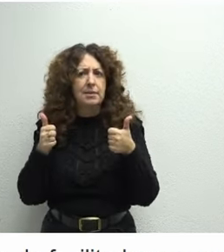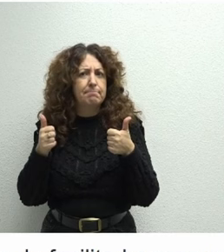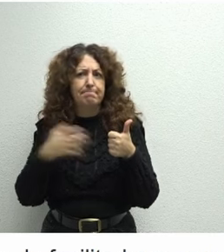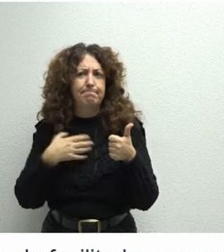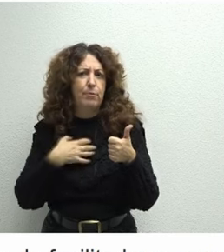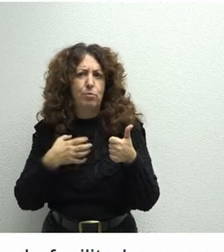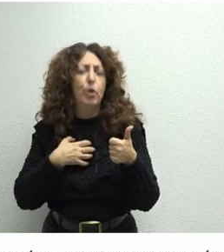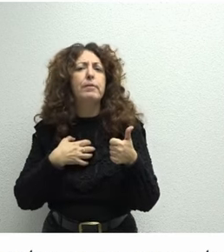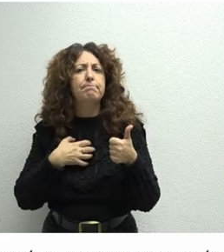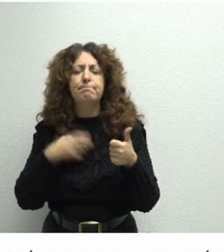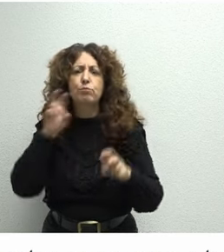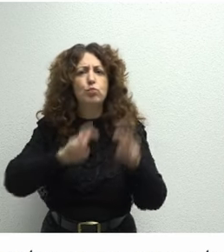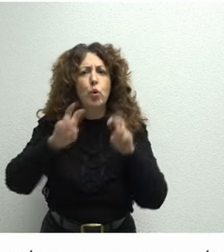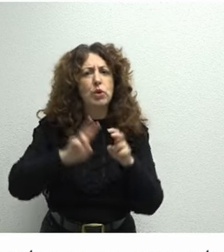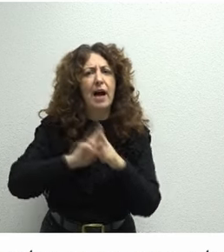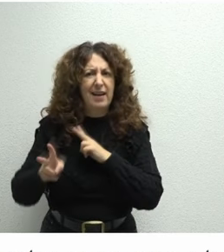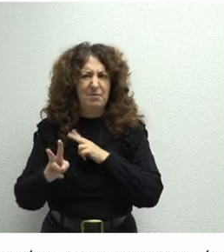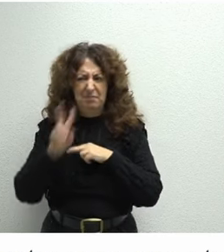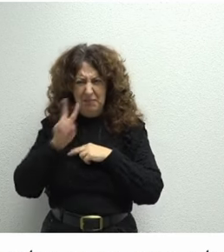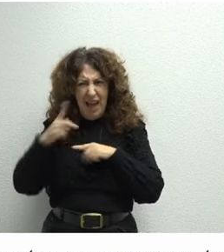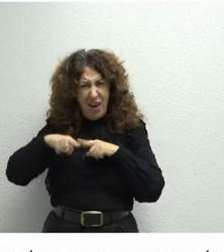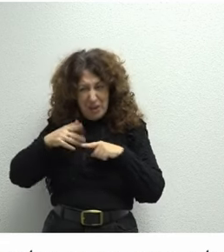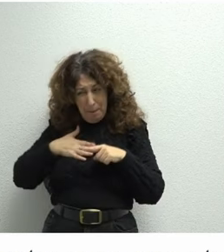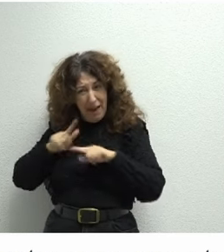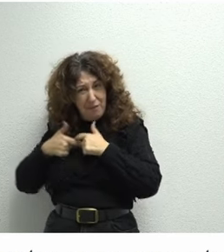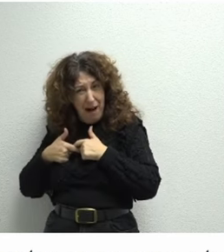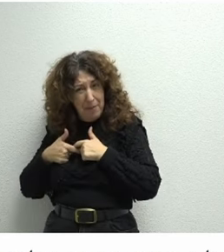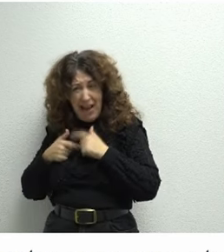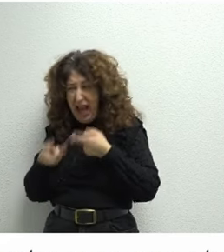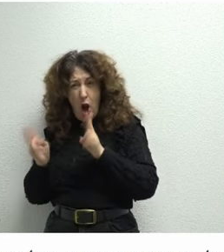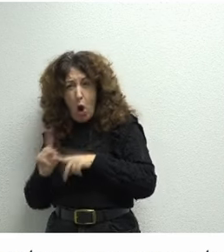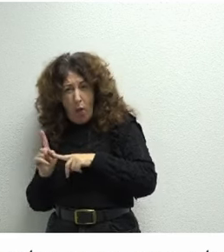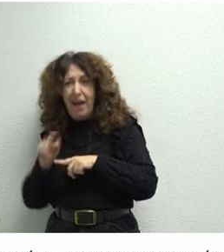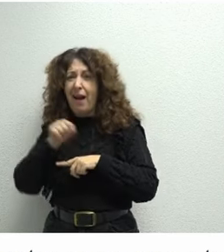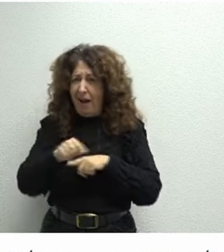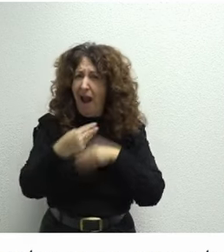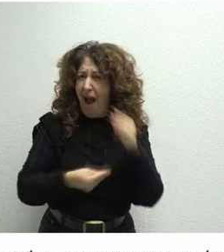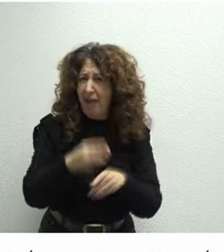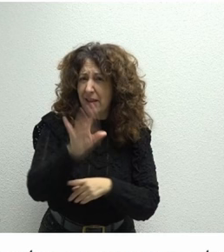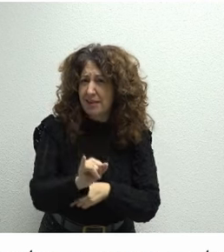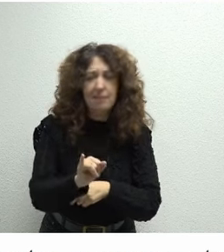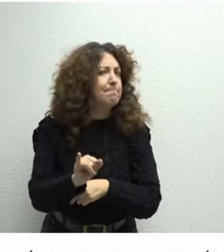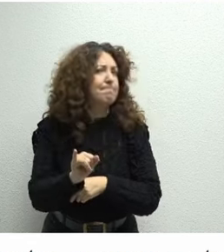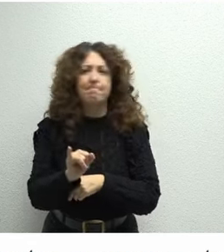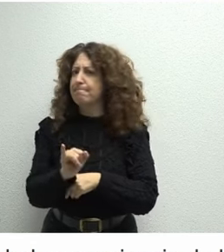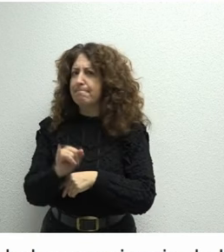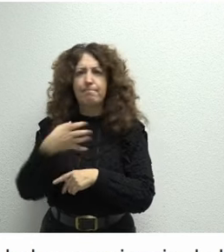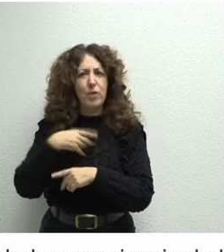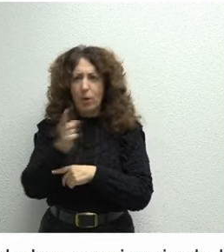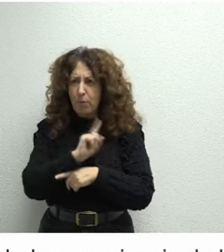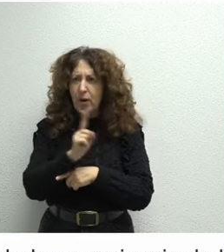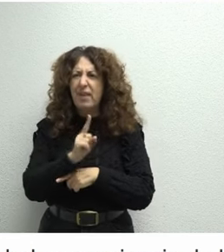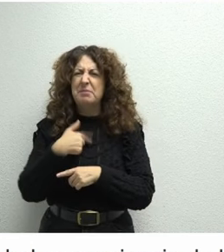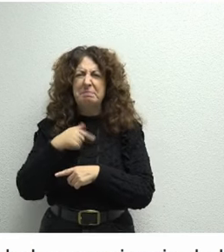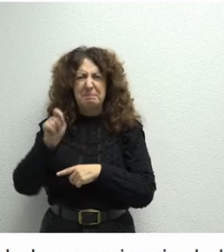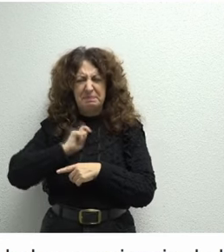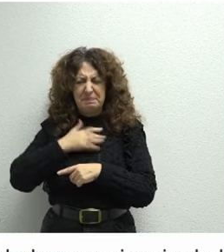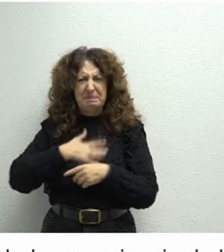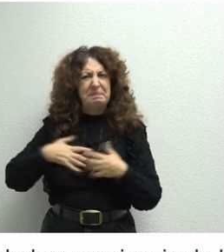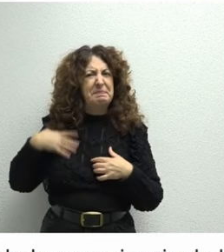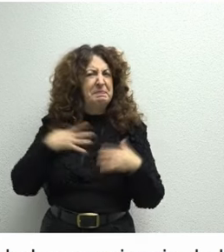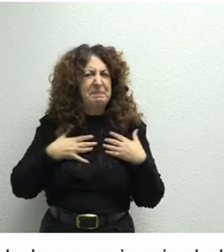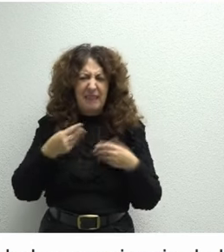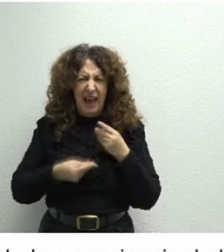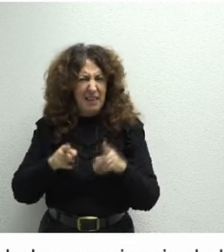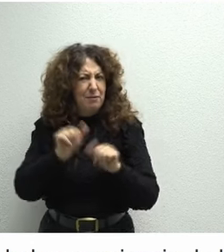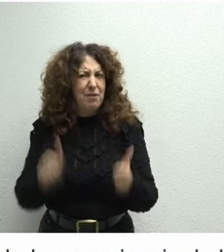que se están haciendo cosas que no permitiría que ocurriera con mi familia o creo que esto no se debe hacer de esta manera me incomoda seguir haciendo esto de